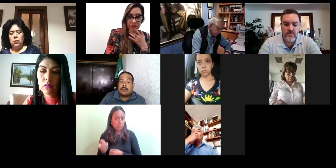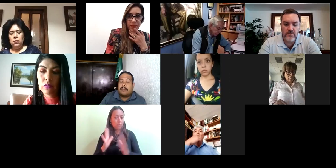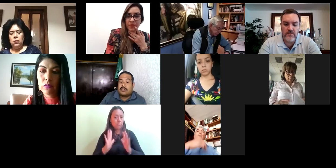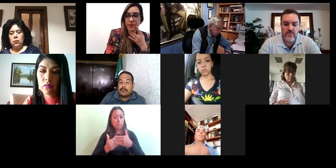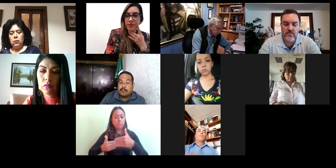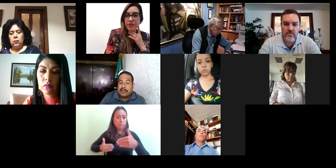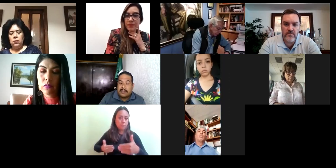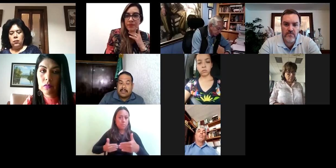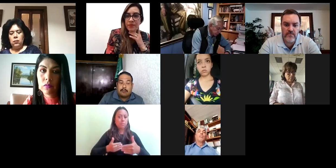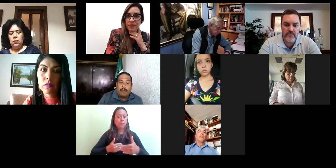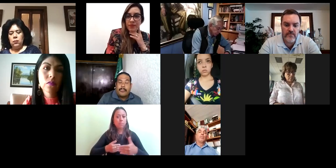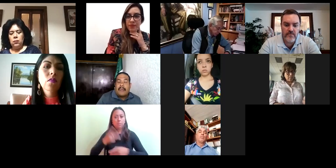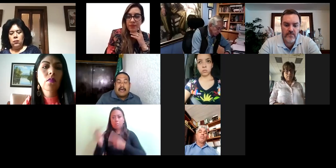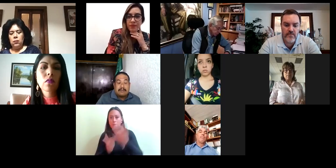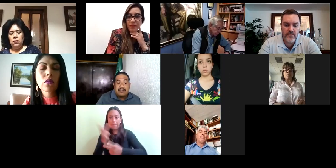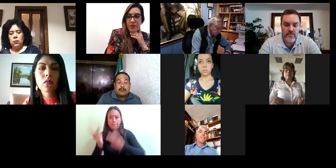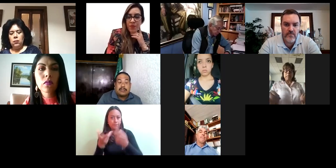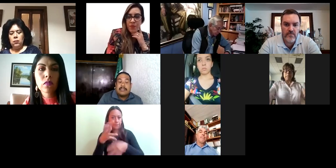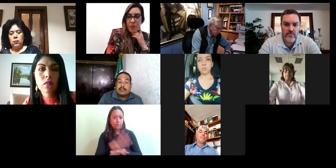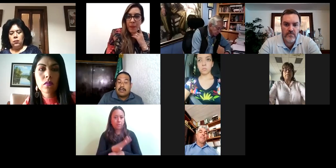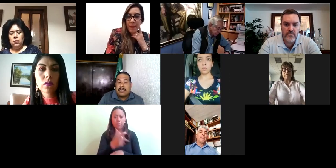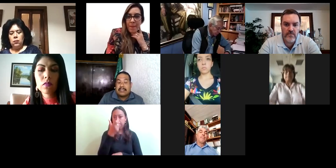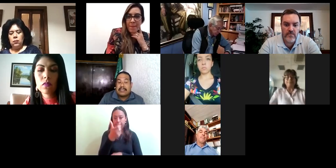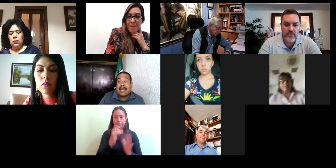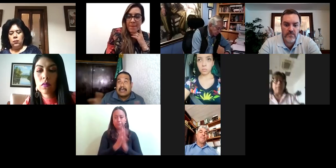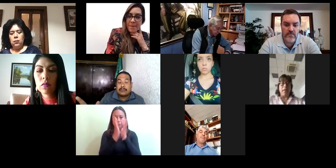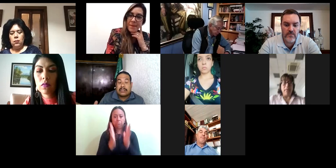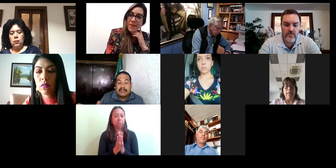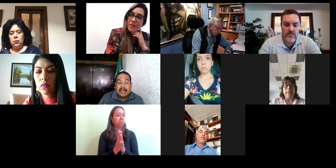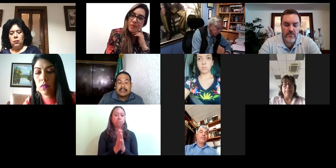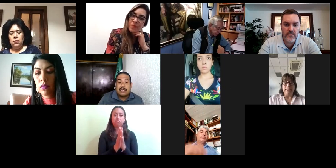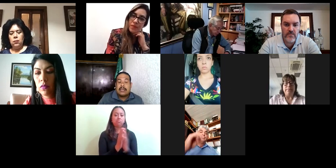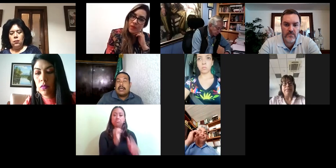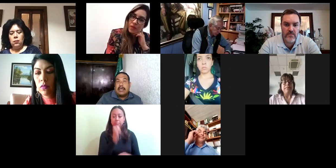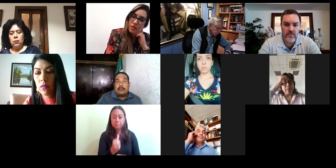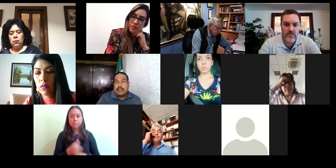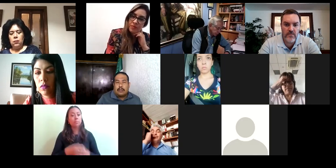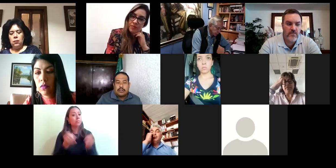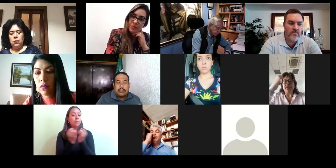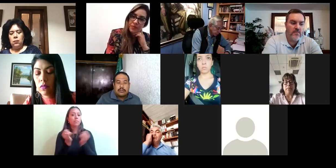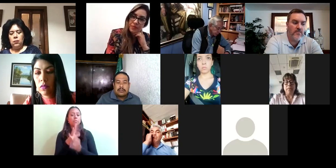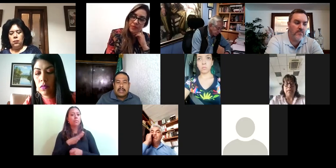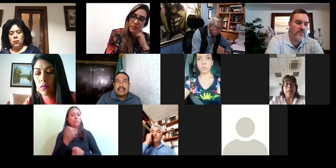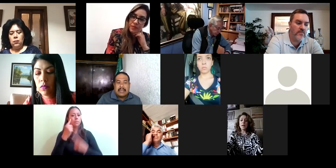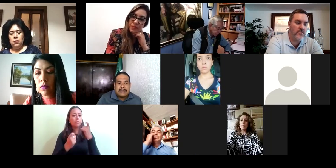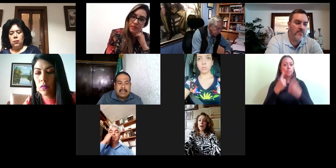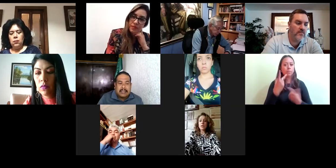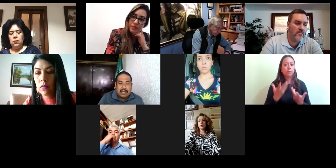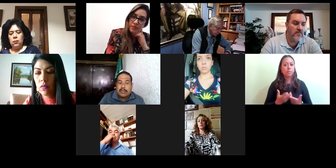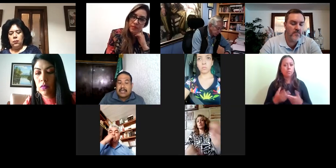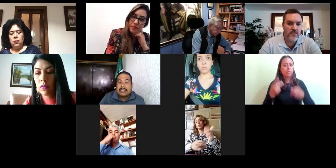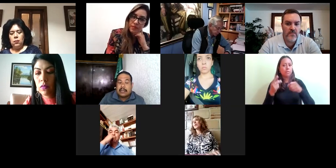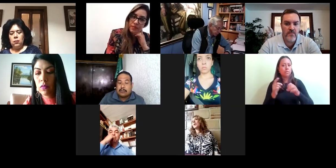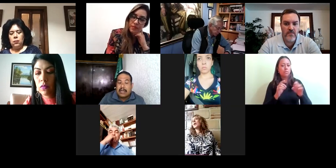consulta sobre el presupuesto participativo. Asimismo, se menciona que existen casos especiales en donde